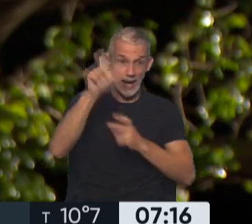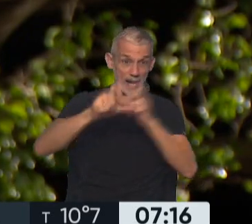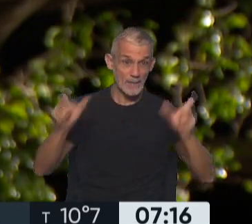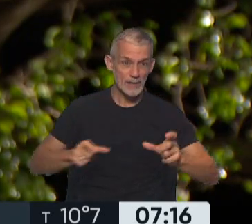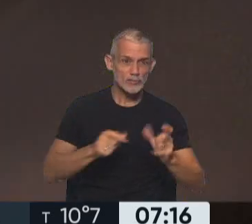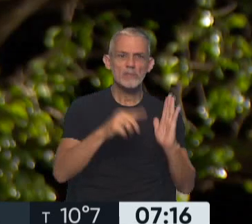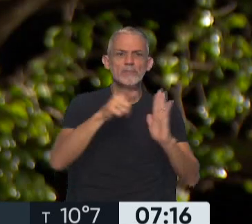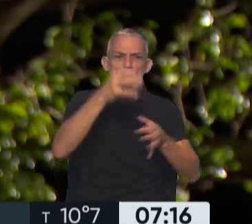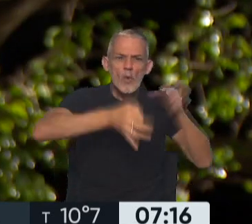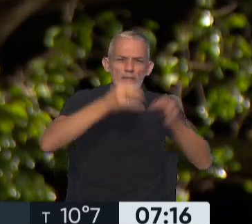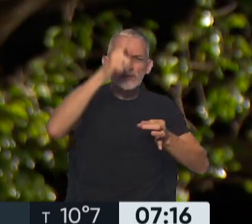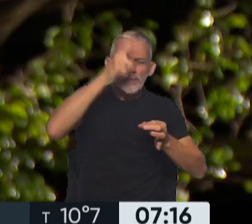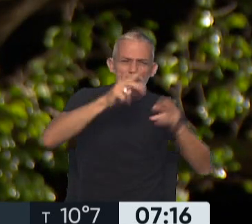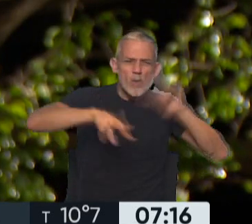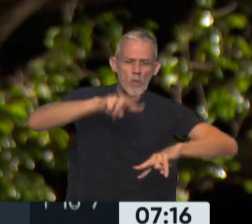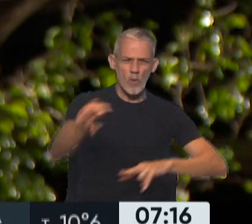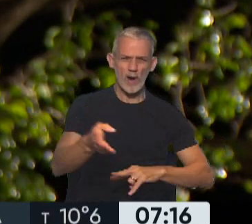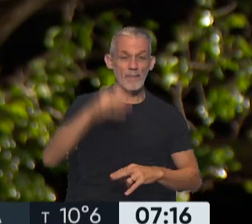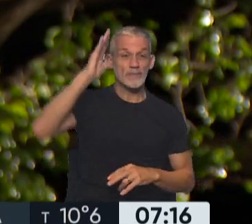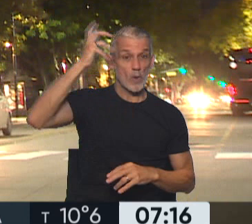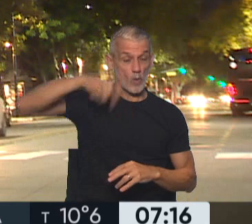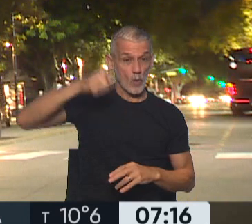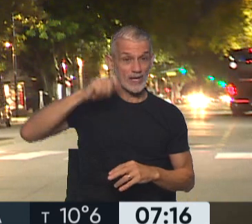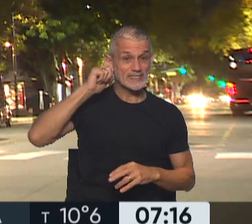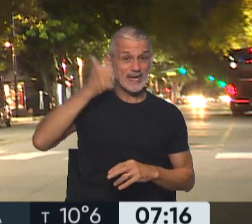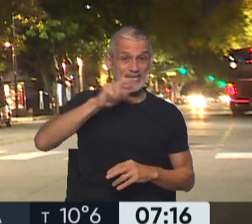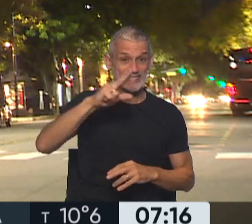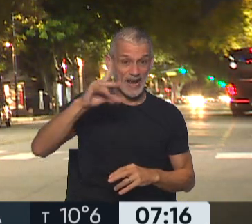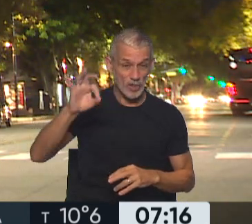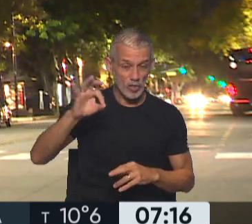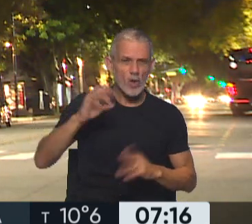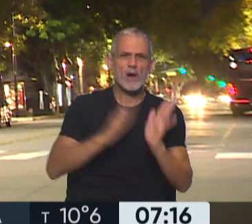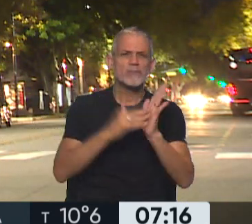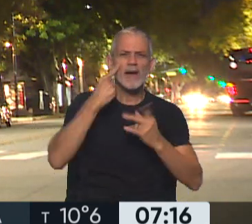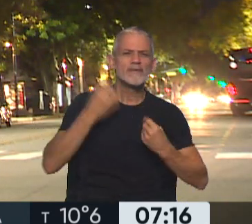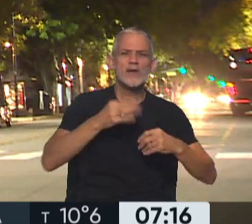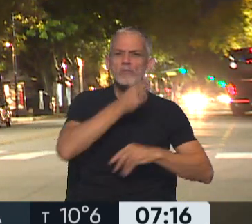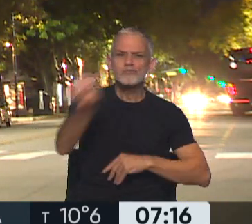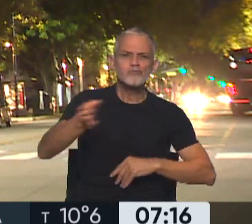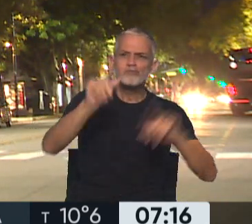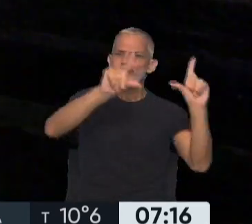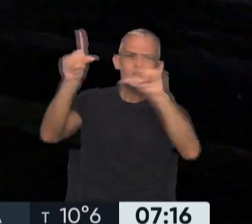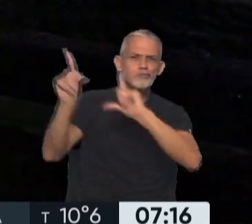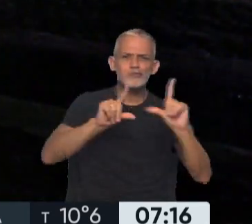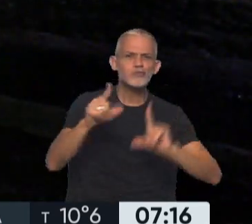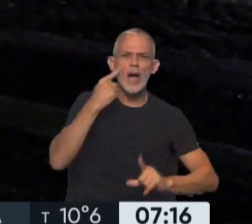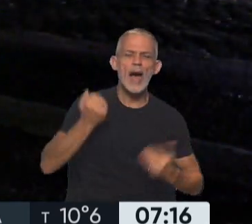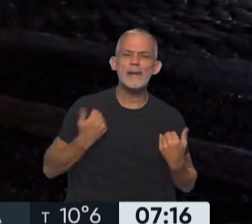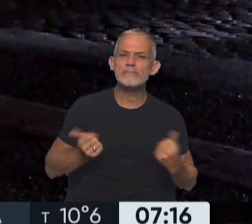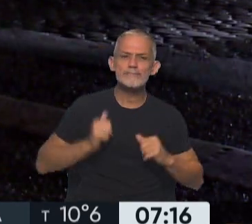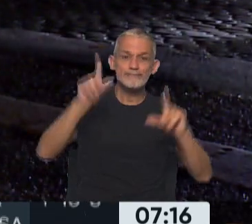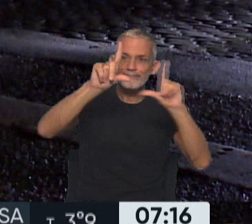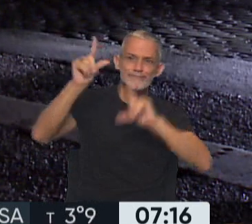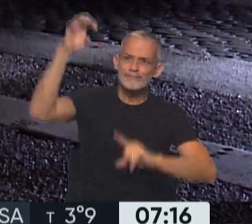son buscadas por la justicia. El juez Gallardo hizo una constatación en el Centro de Identificación